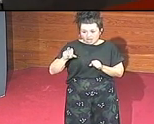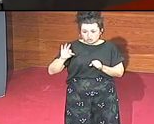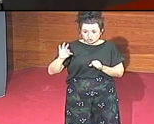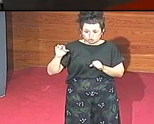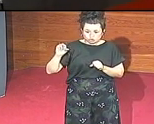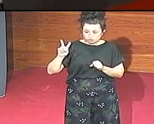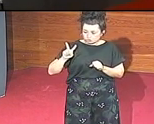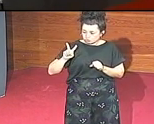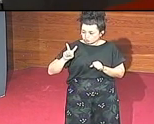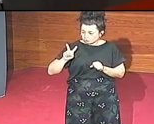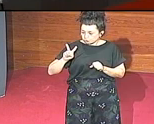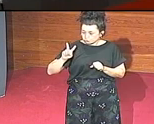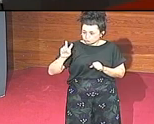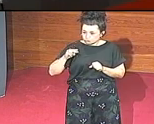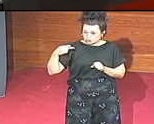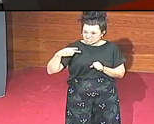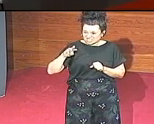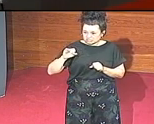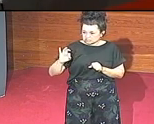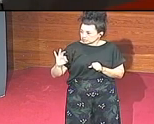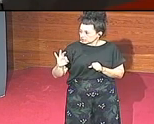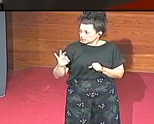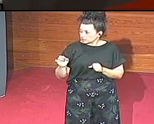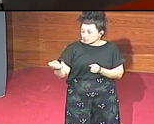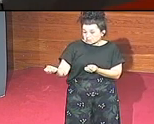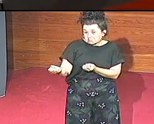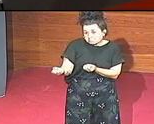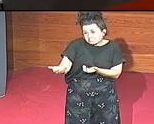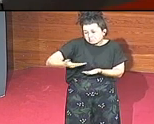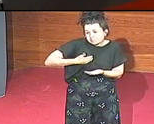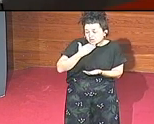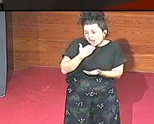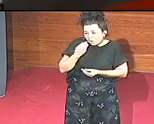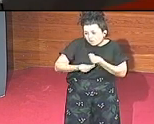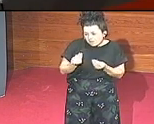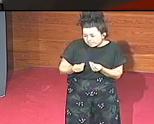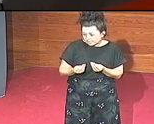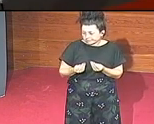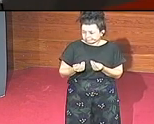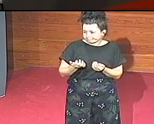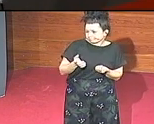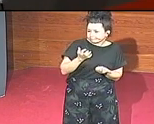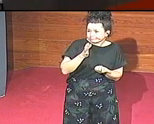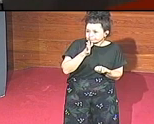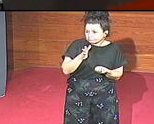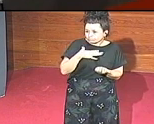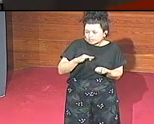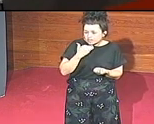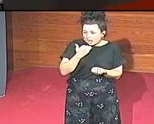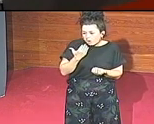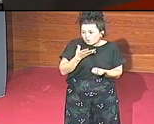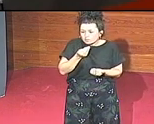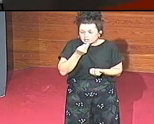desde el suplemento cultural del periódico de hacer algo sobre auschwitz pero está planteada así oye porque no haces algo chulo de auschwitz